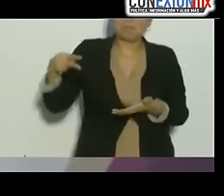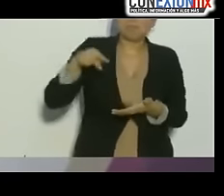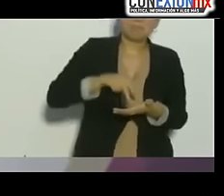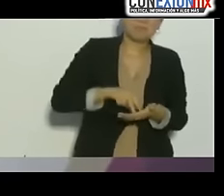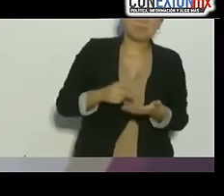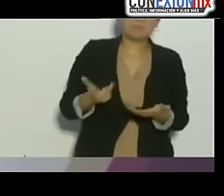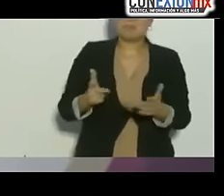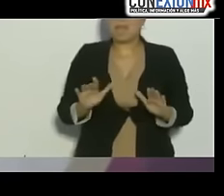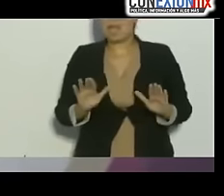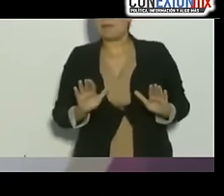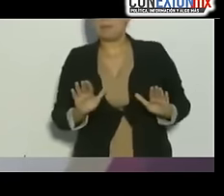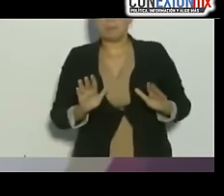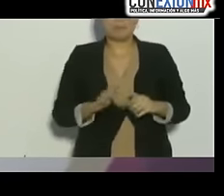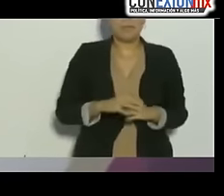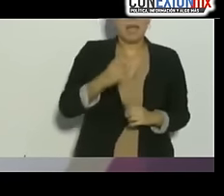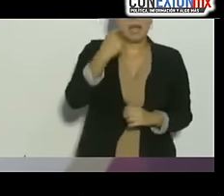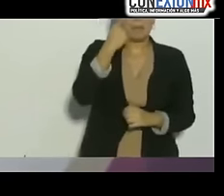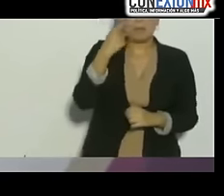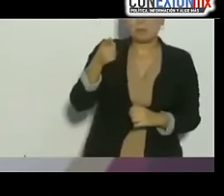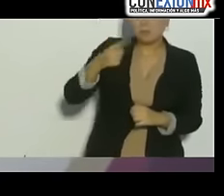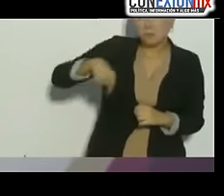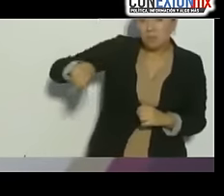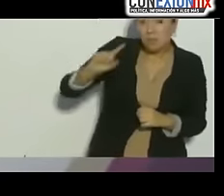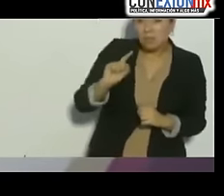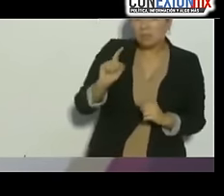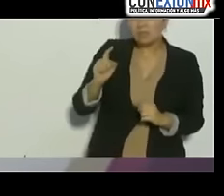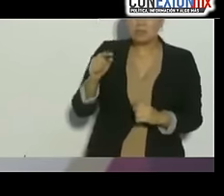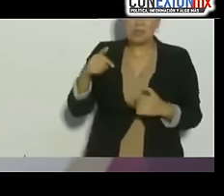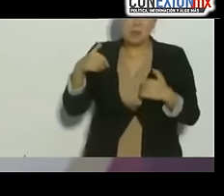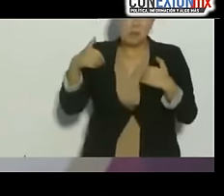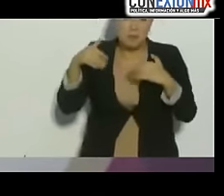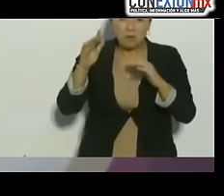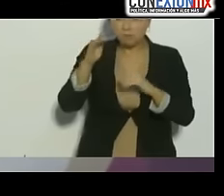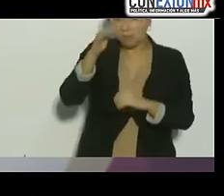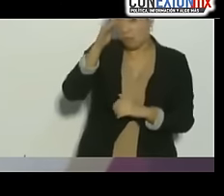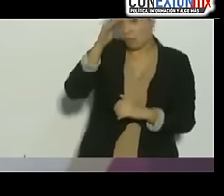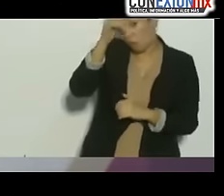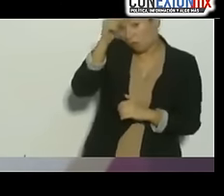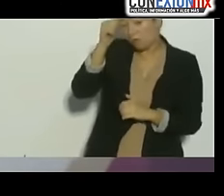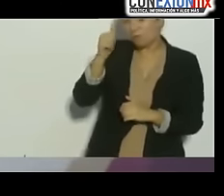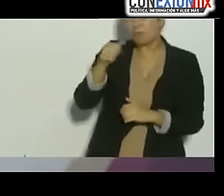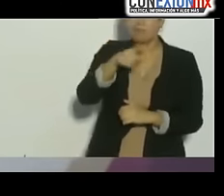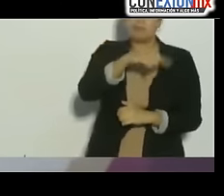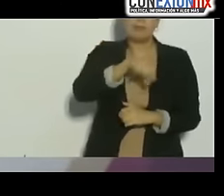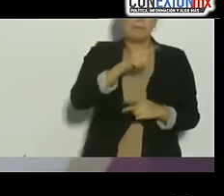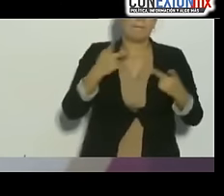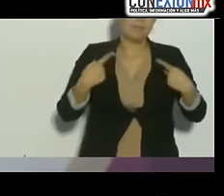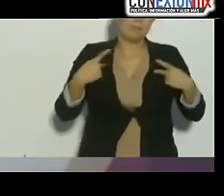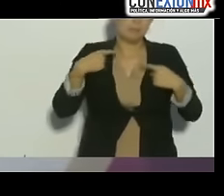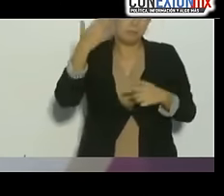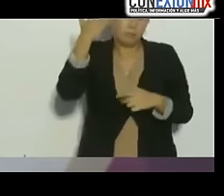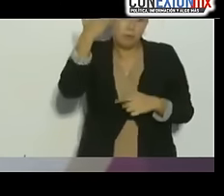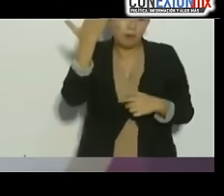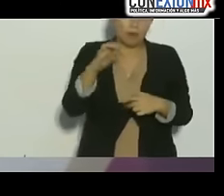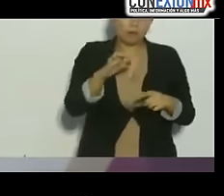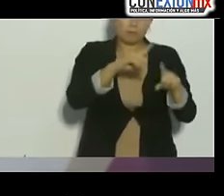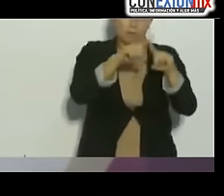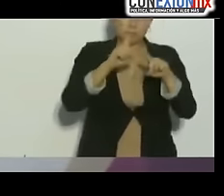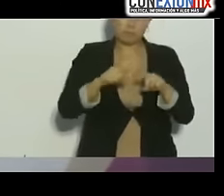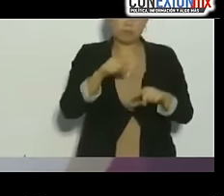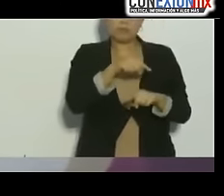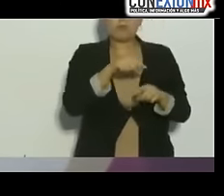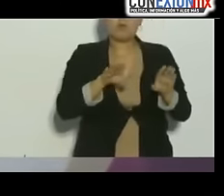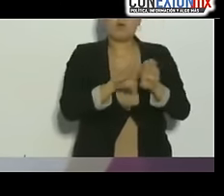Nieto Calderón Salinas en aquellos lados o sea lo que nosotros los plebellos no sentimos